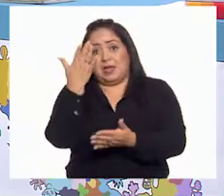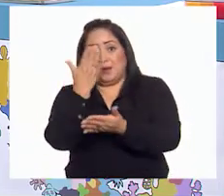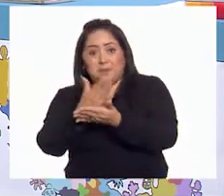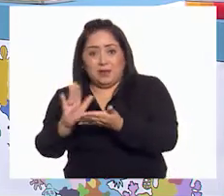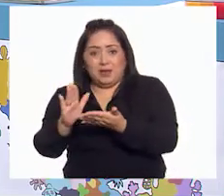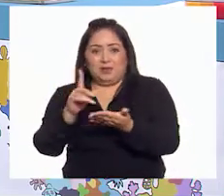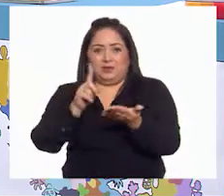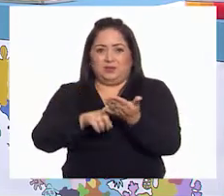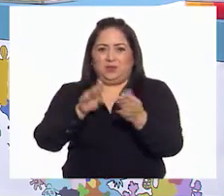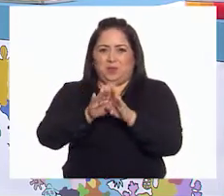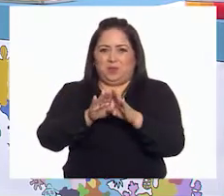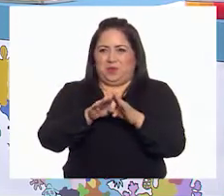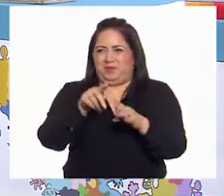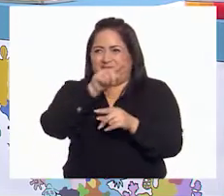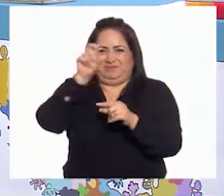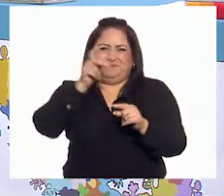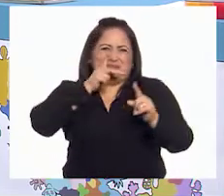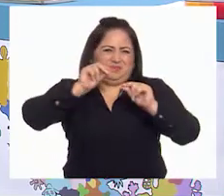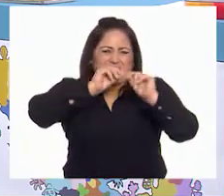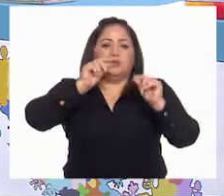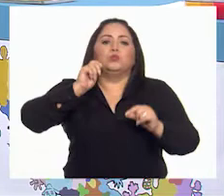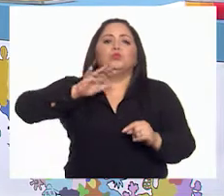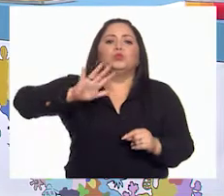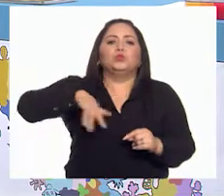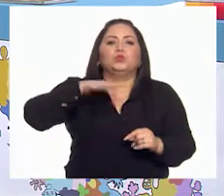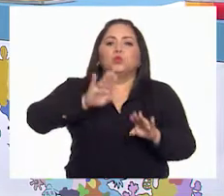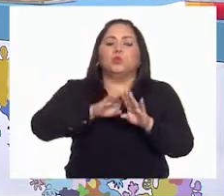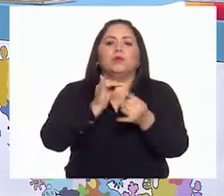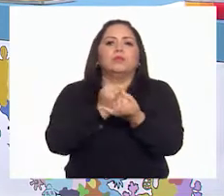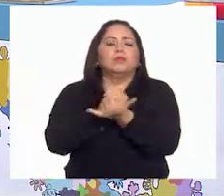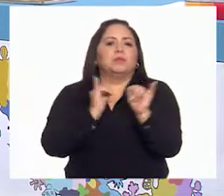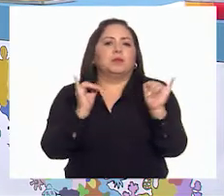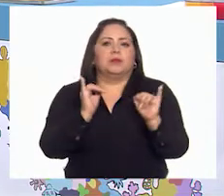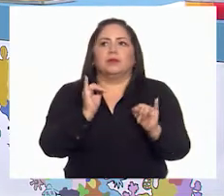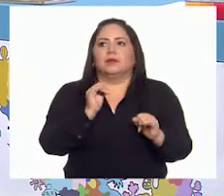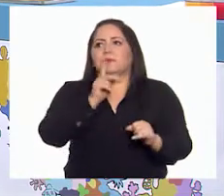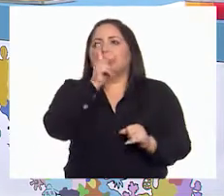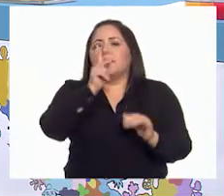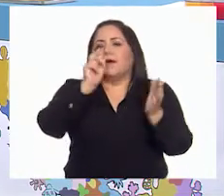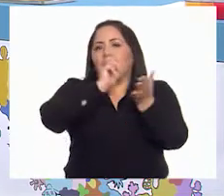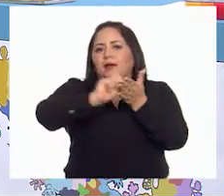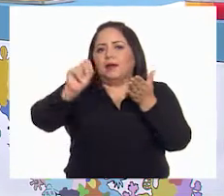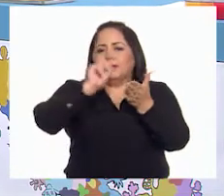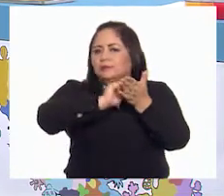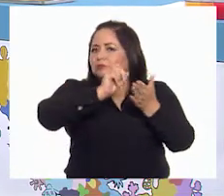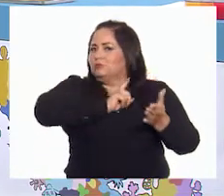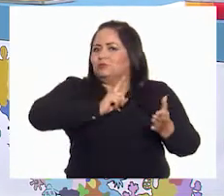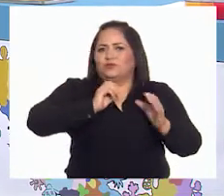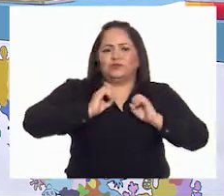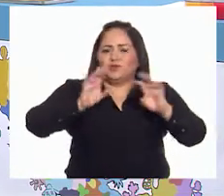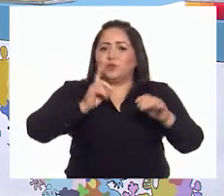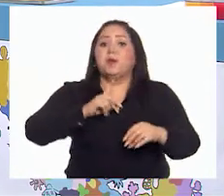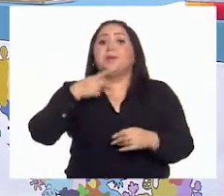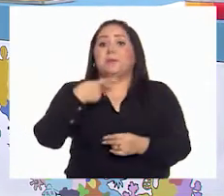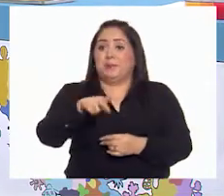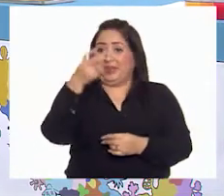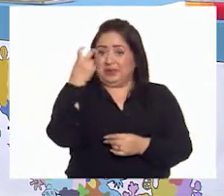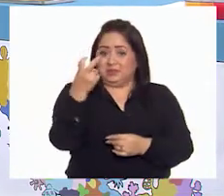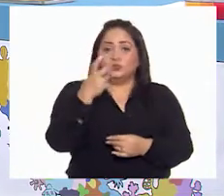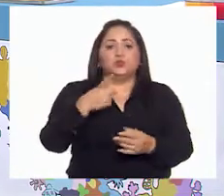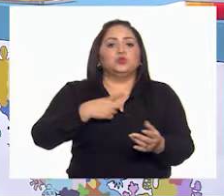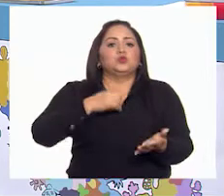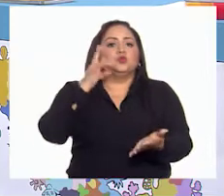de violar la convencionalidad, busca dar independencia a cada verso por sí mismo, pero esa es